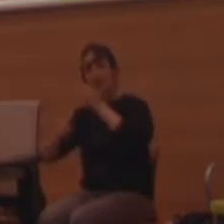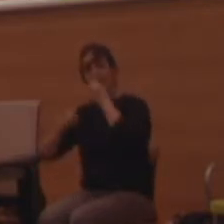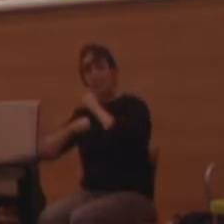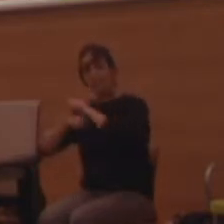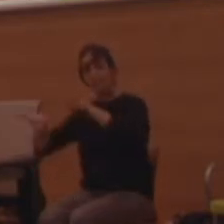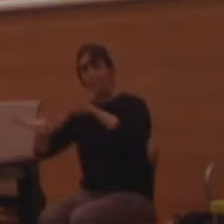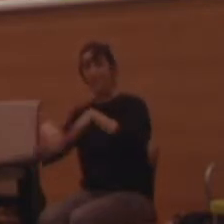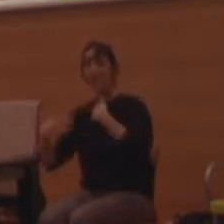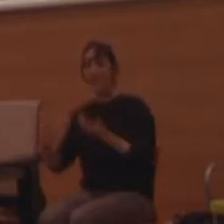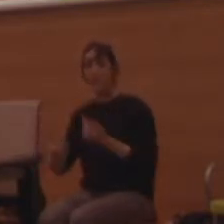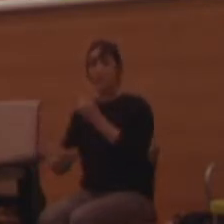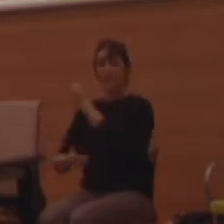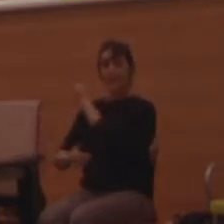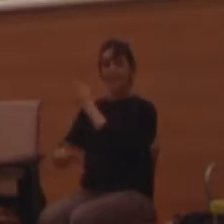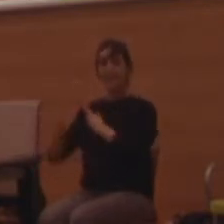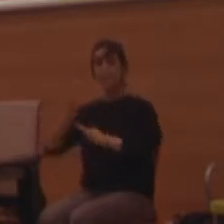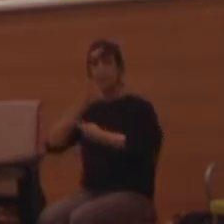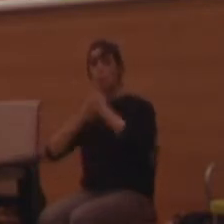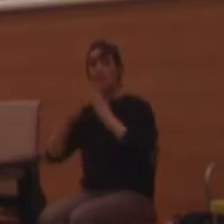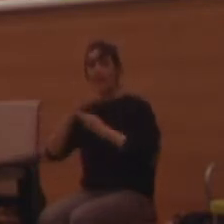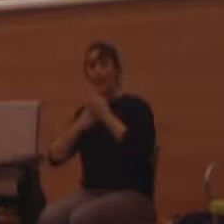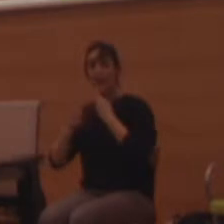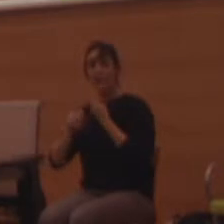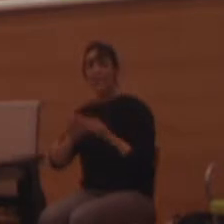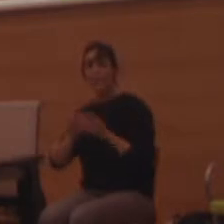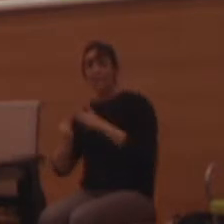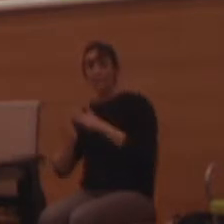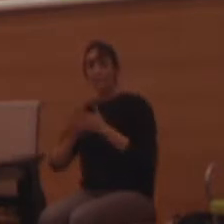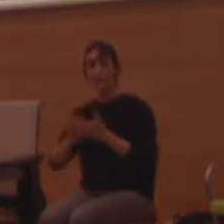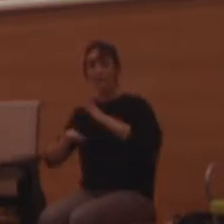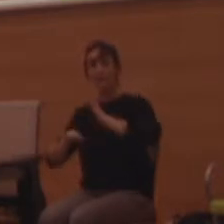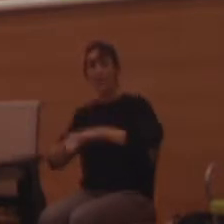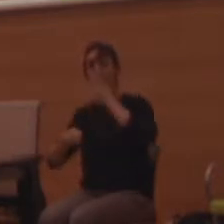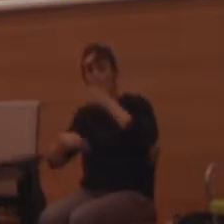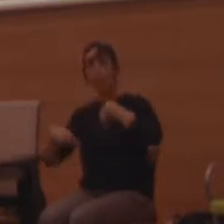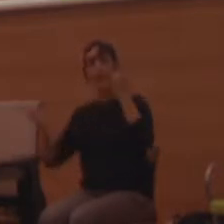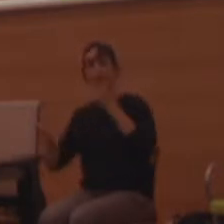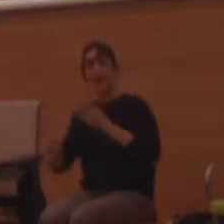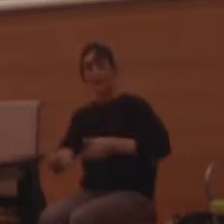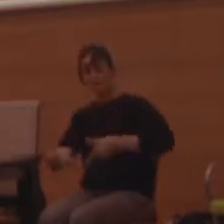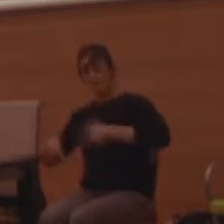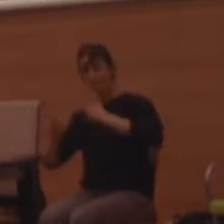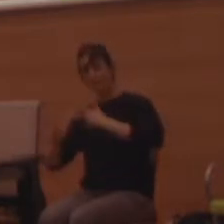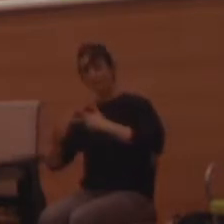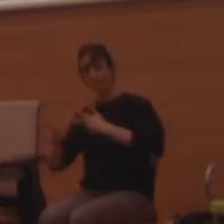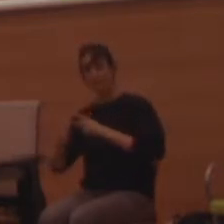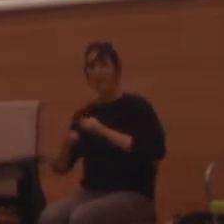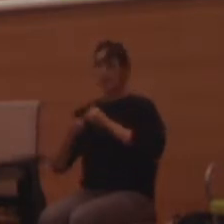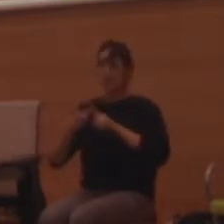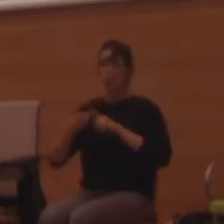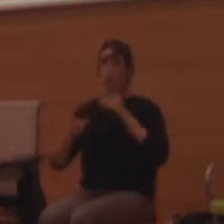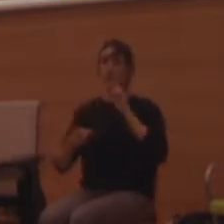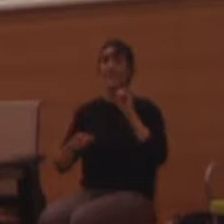a dar un valor de referencia para poderlo publicar, y otro lo hacemos con un diapasón.